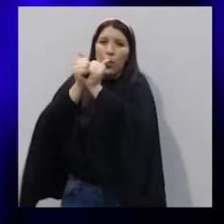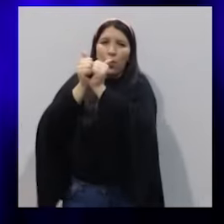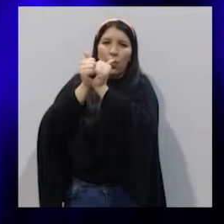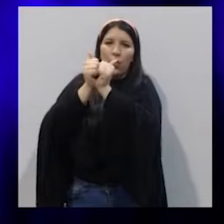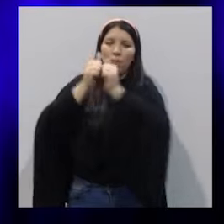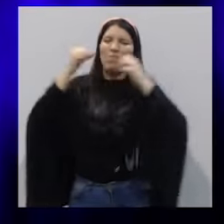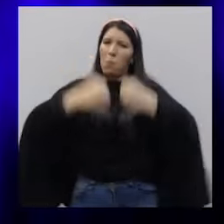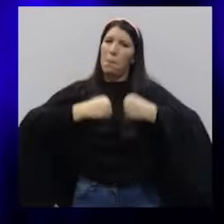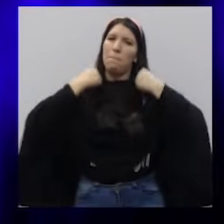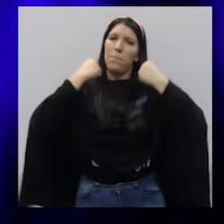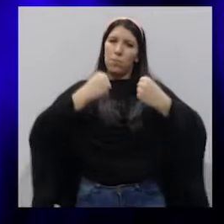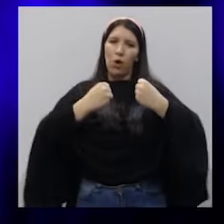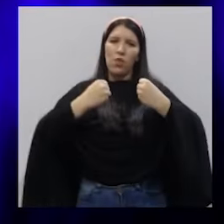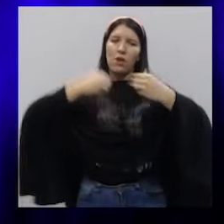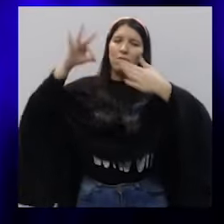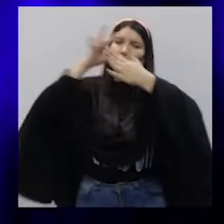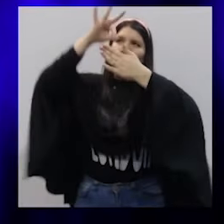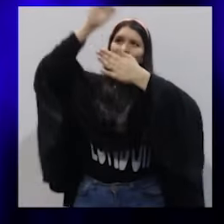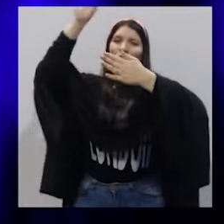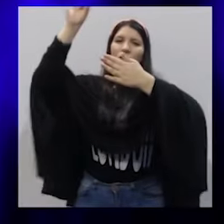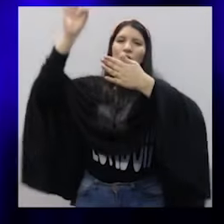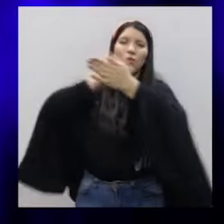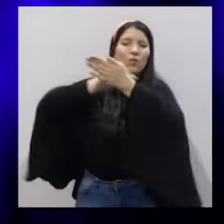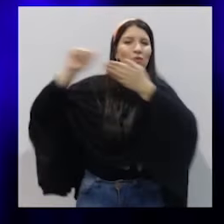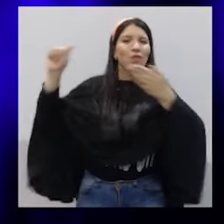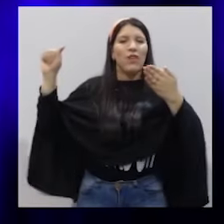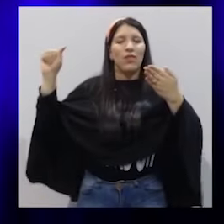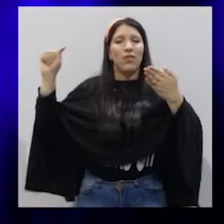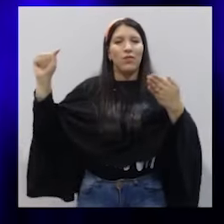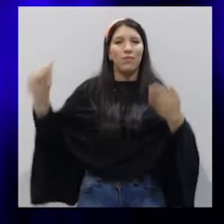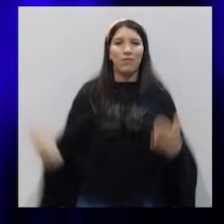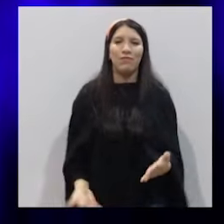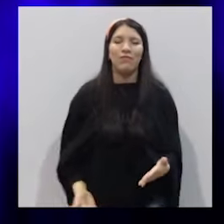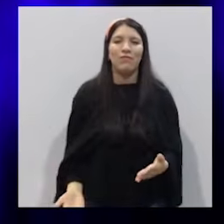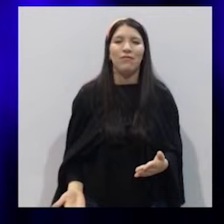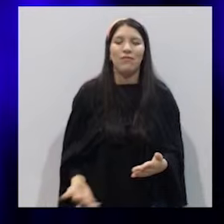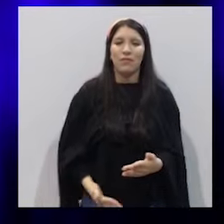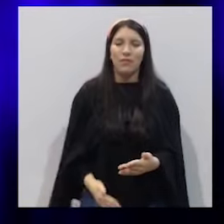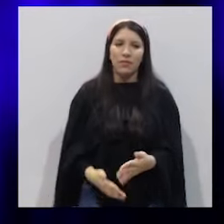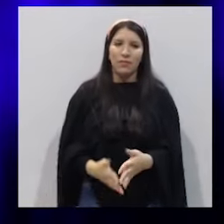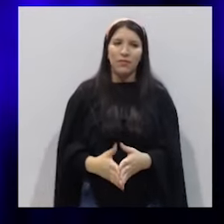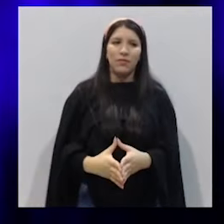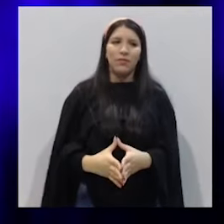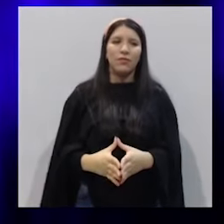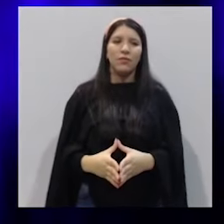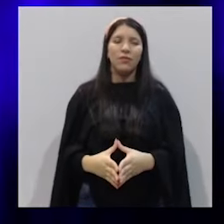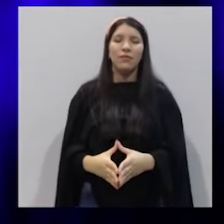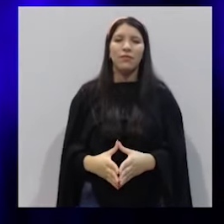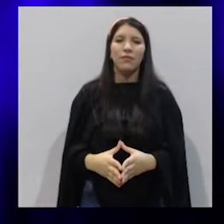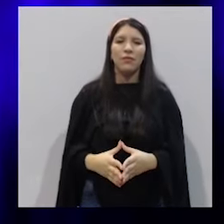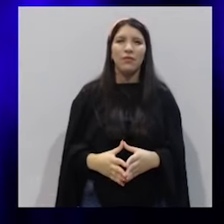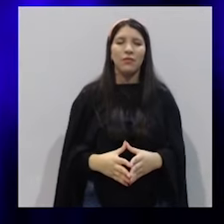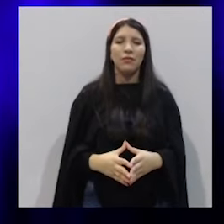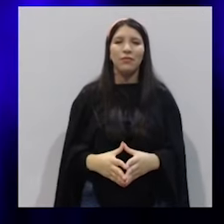espíritu santo y el espíritu santo es el que administra todo este plan maravilloso